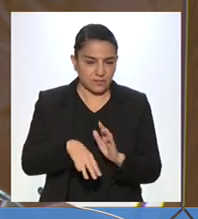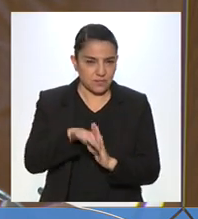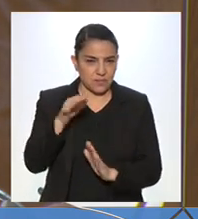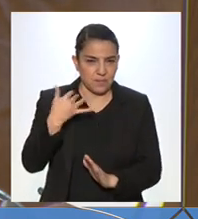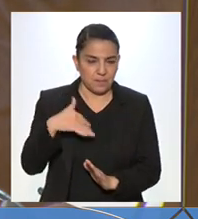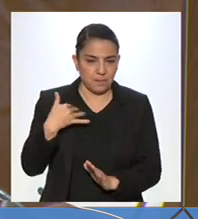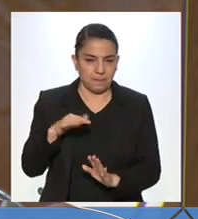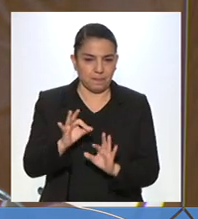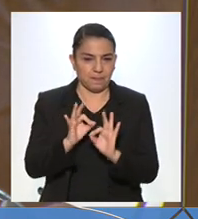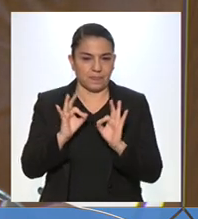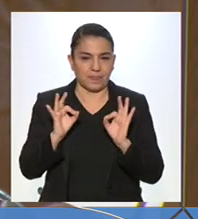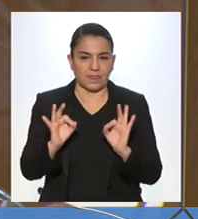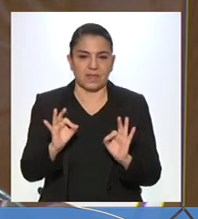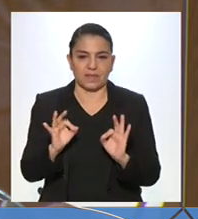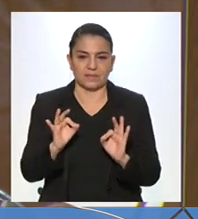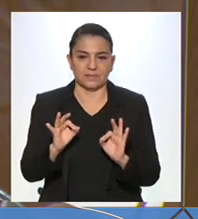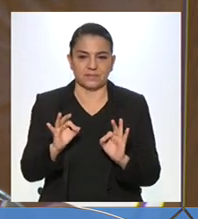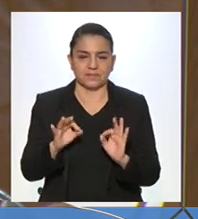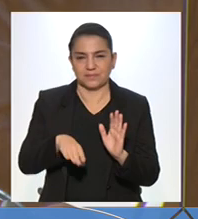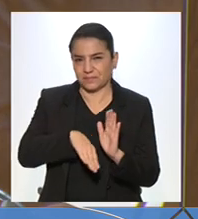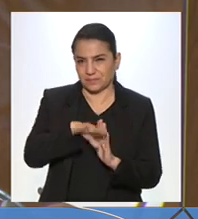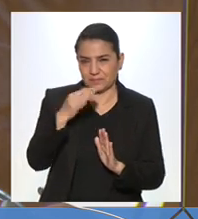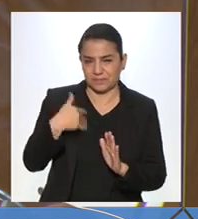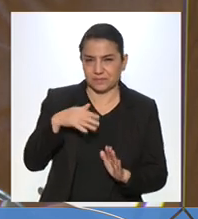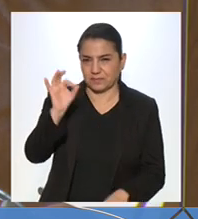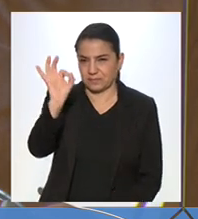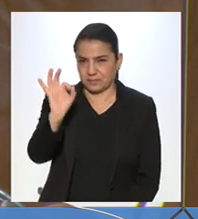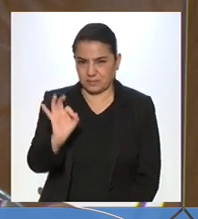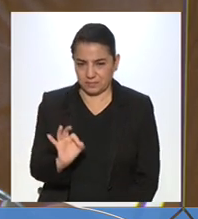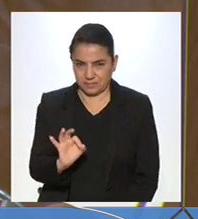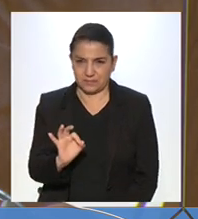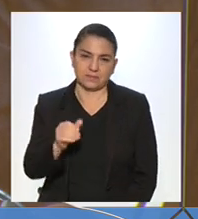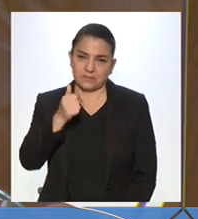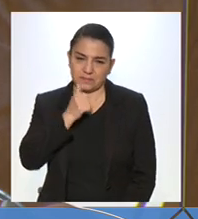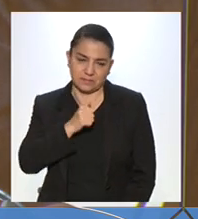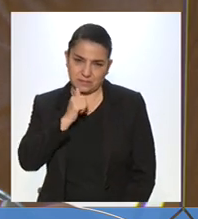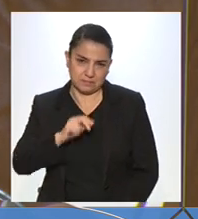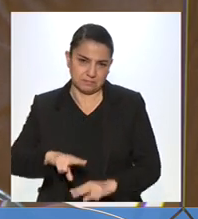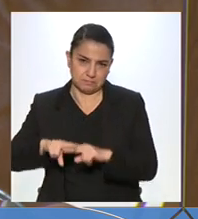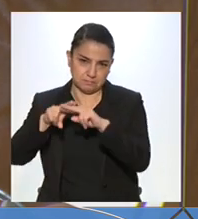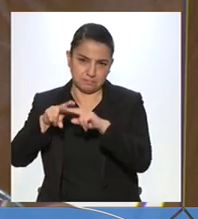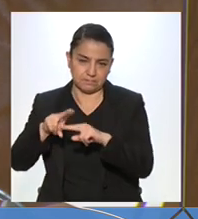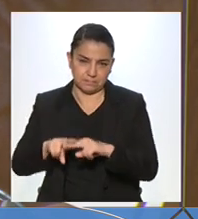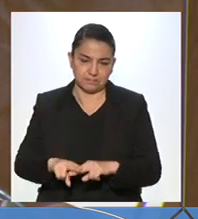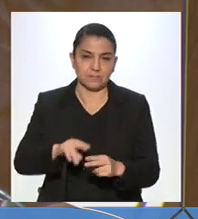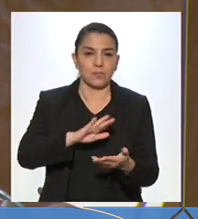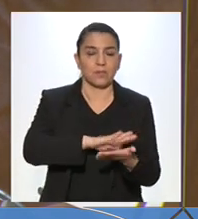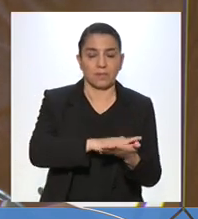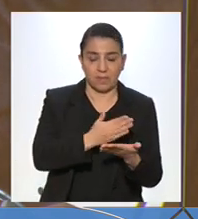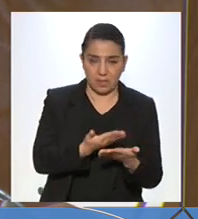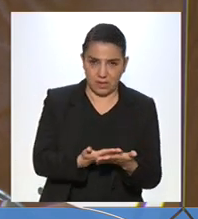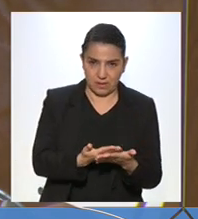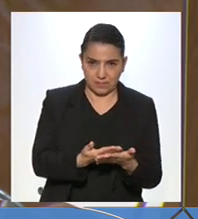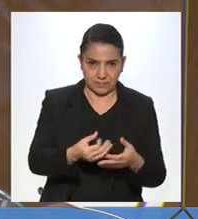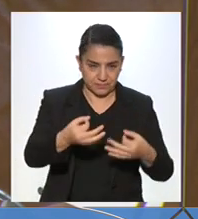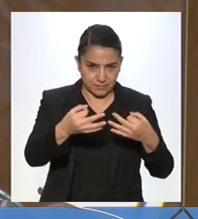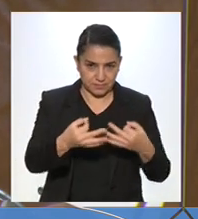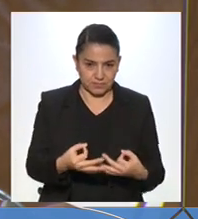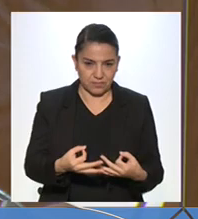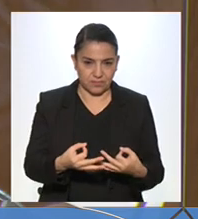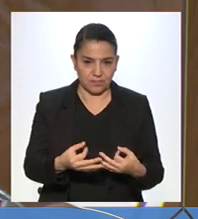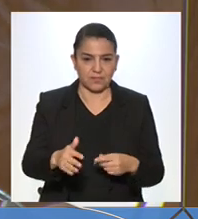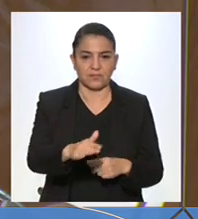esencial por sobre incluso la cifra, el porcentaje o el déficit, en la salud, en la estabilidad y en la